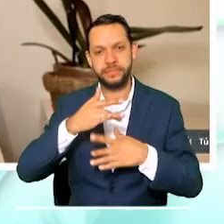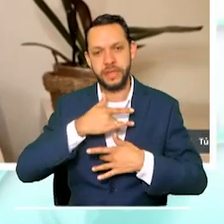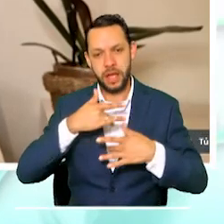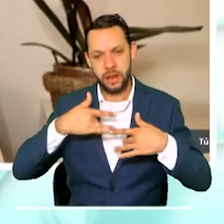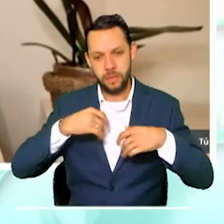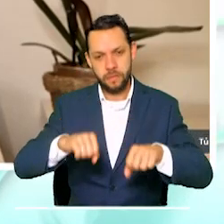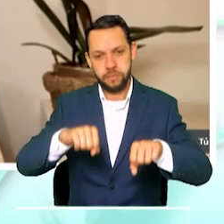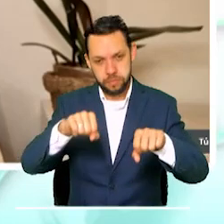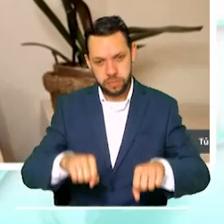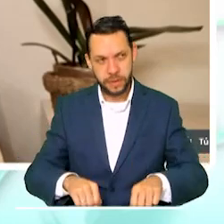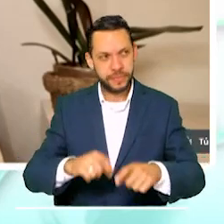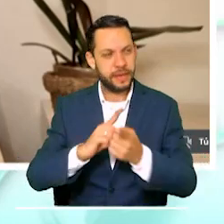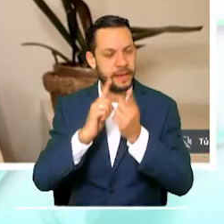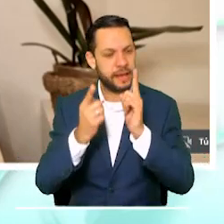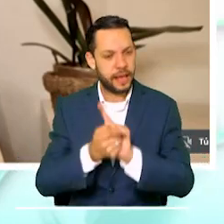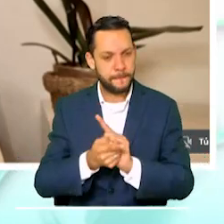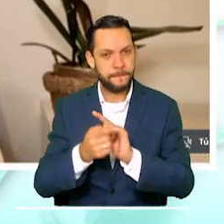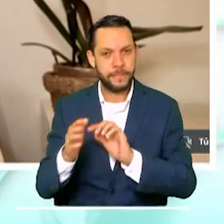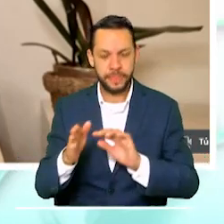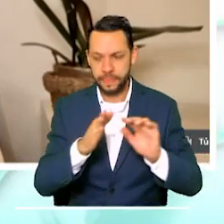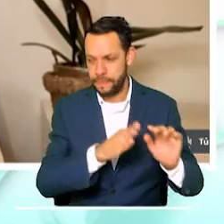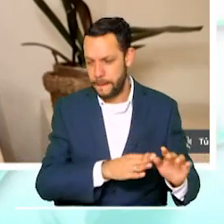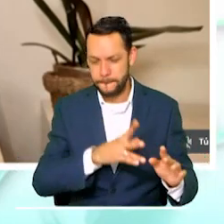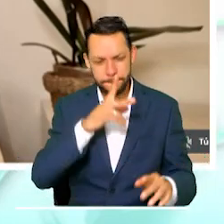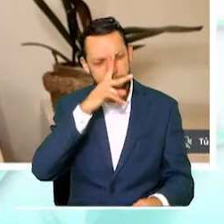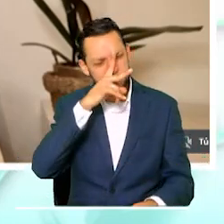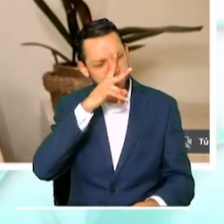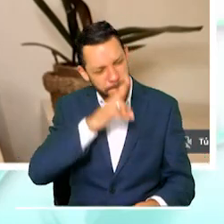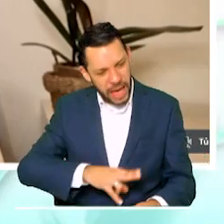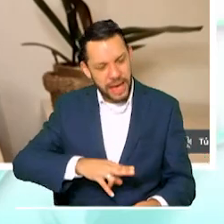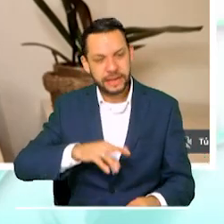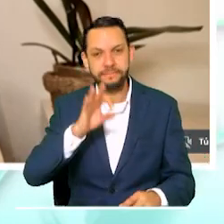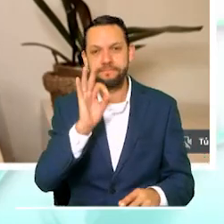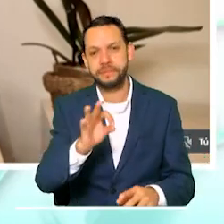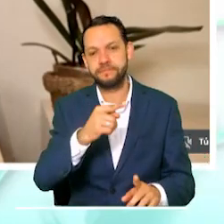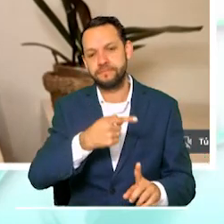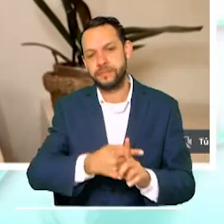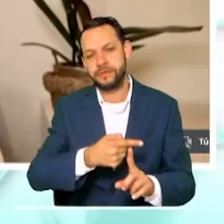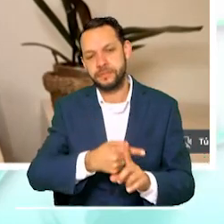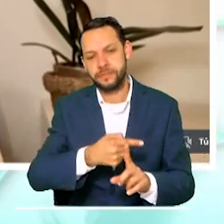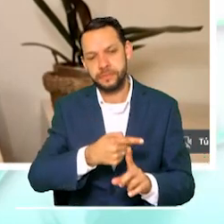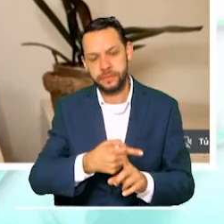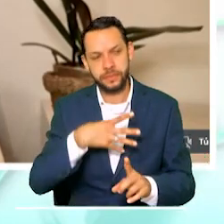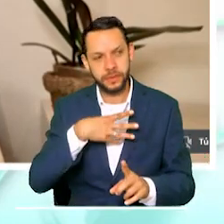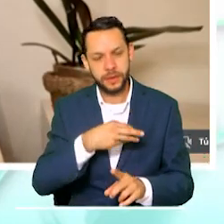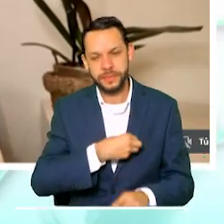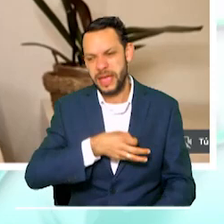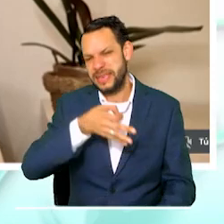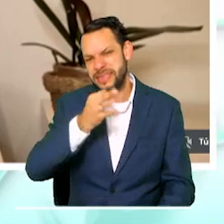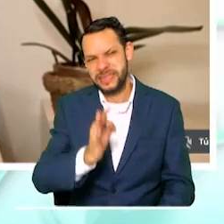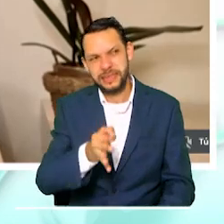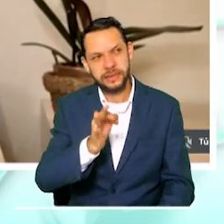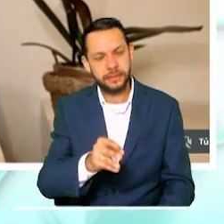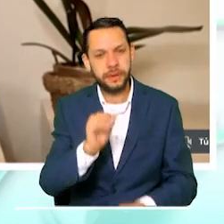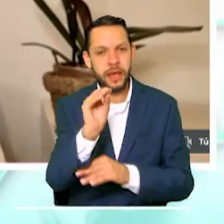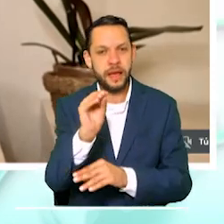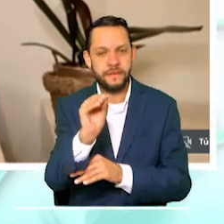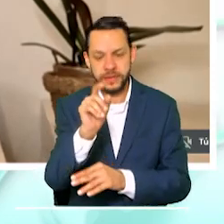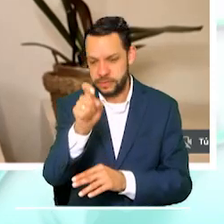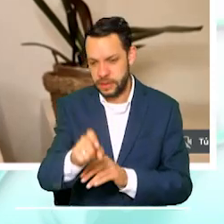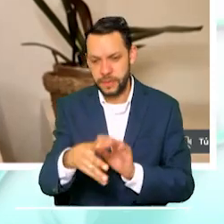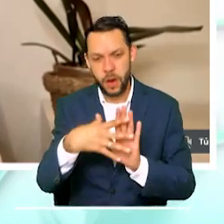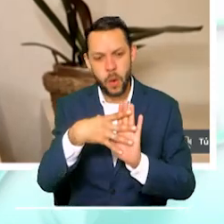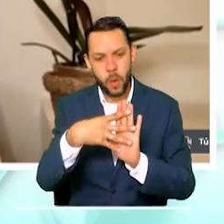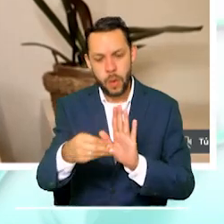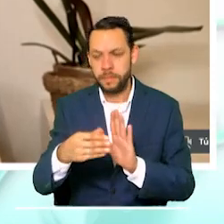cambio. Para eso es que nosotros lo hacemos. Me parece clave y es siempre lo que decimos a nuestros pacientes. Y yo